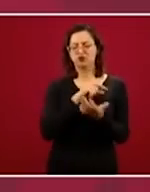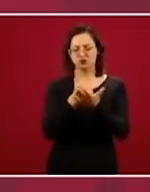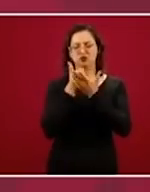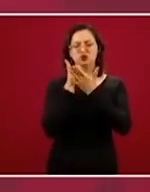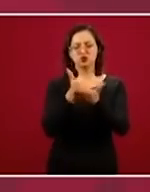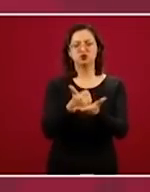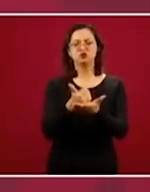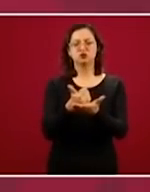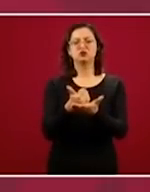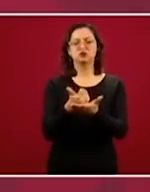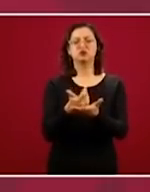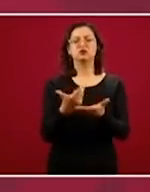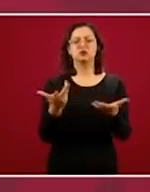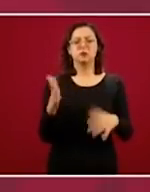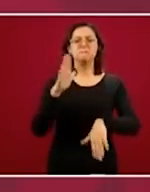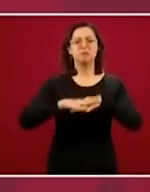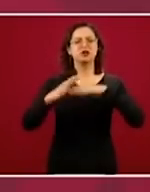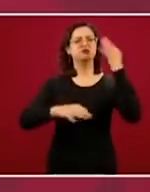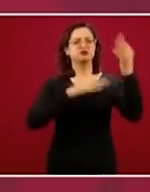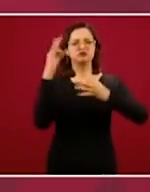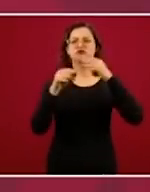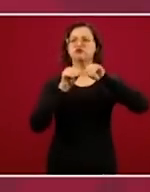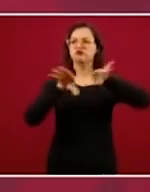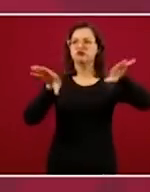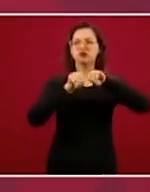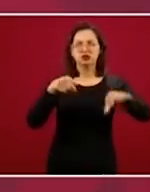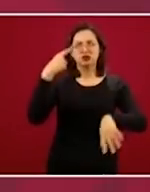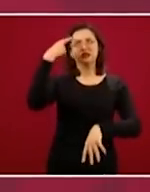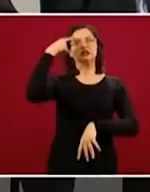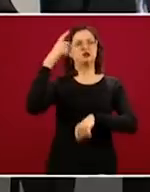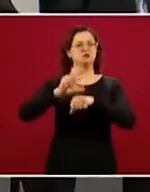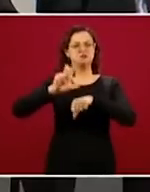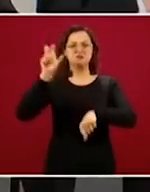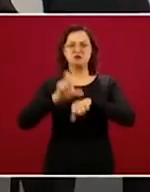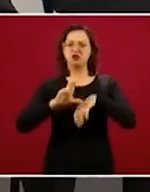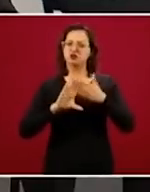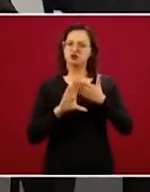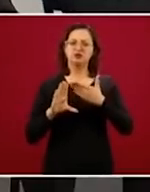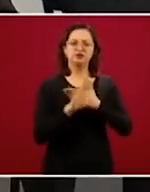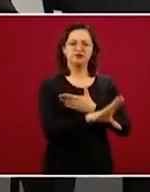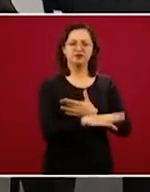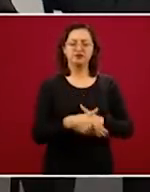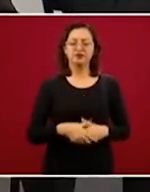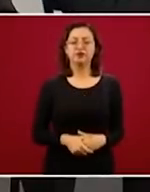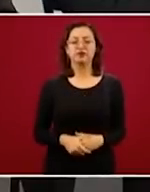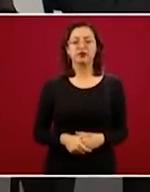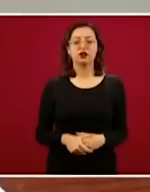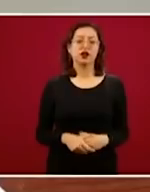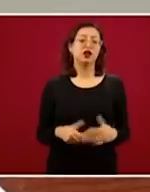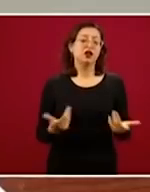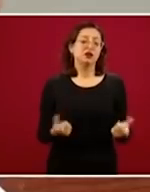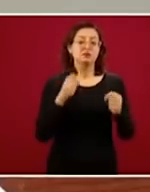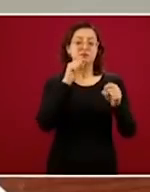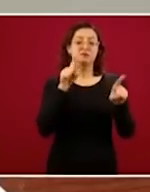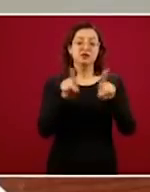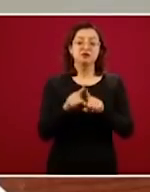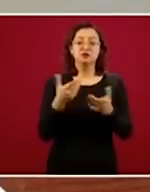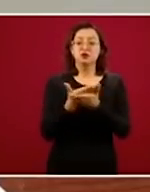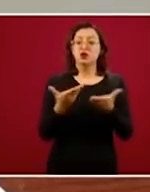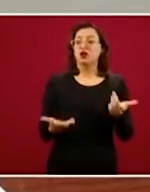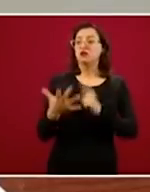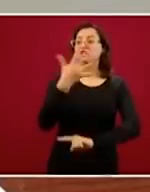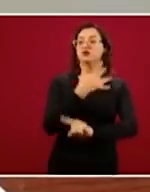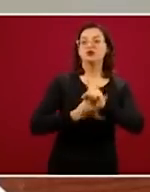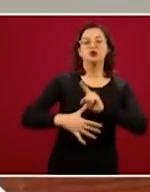para hacer cada vez más conciencia y hay condiciones ahora inmejorables